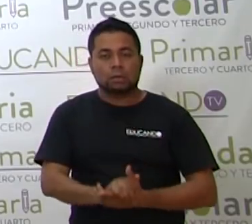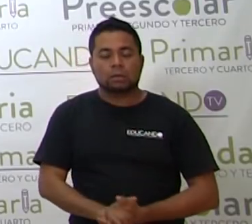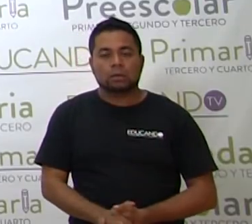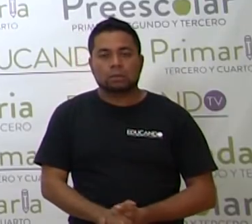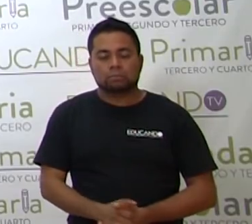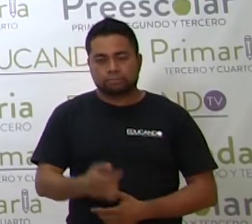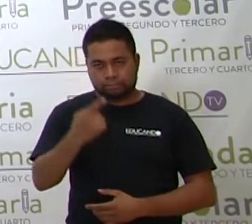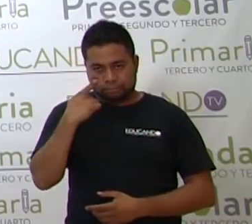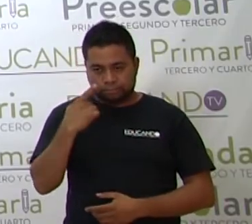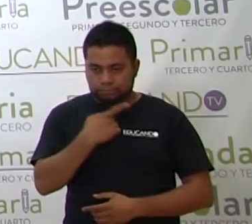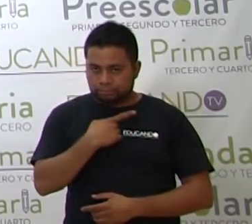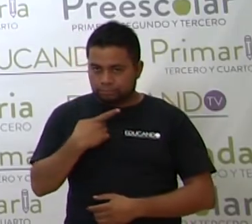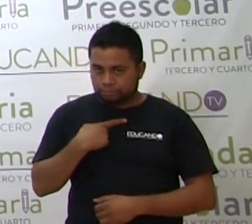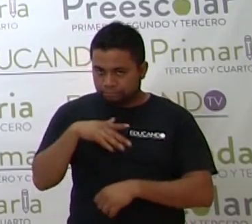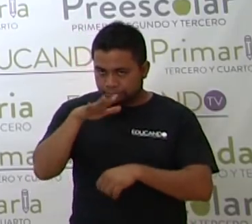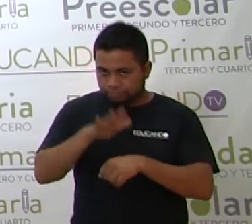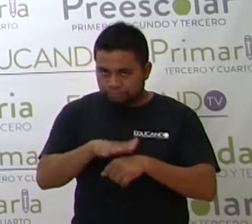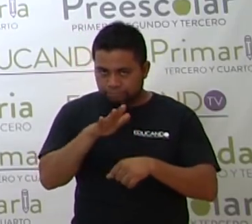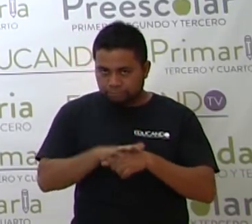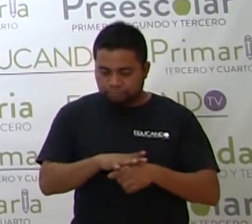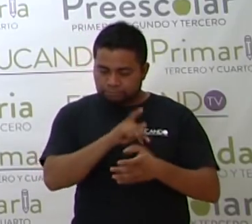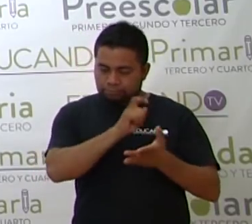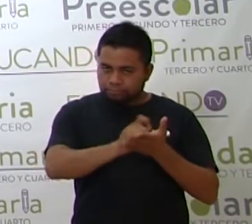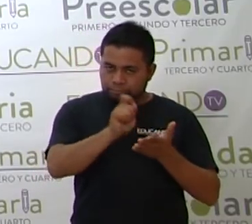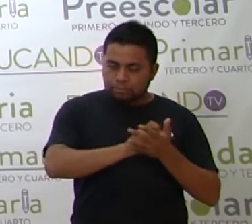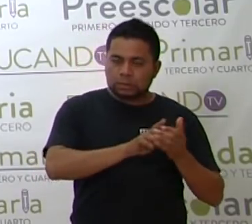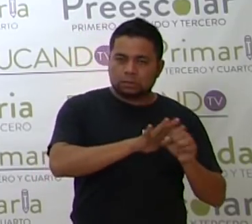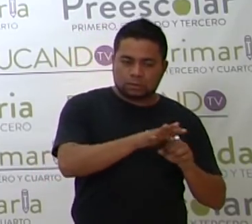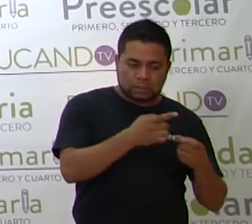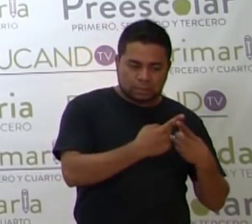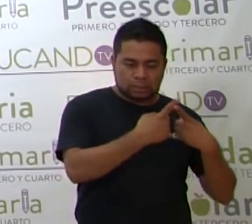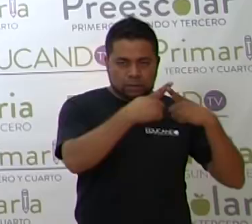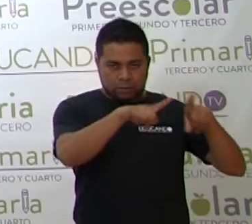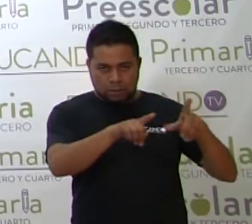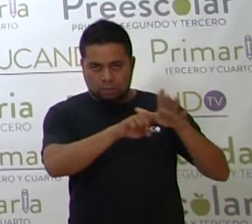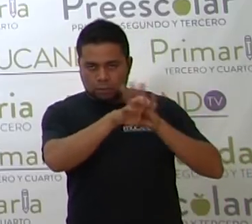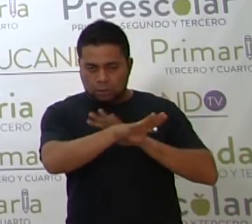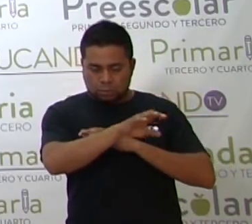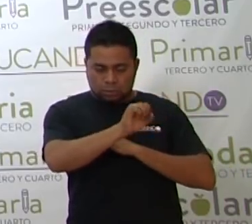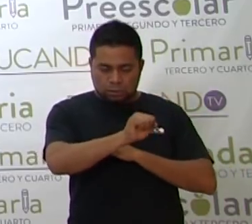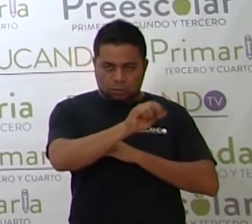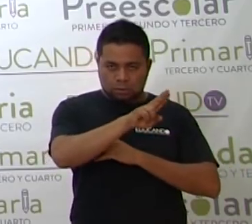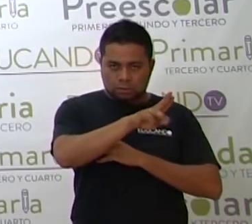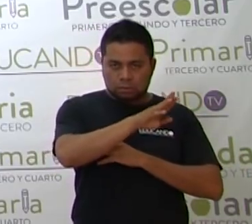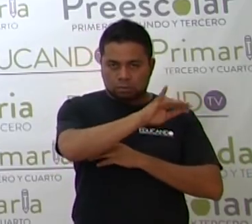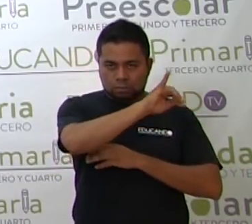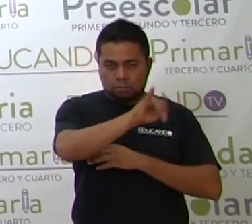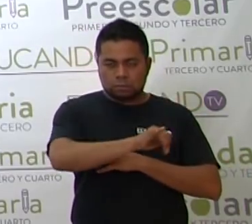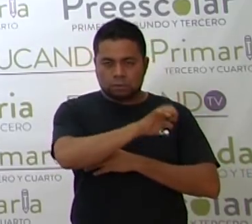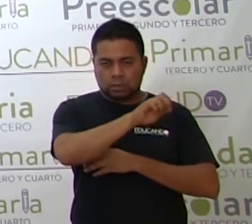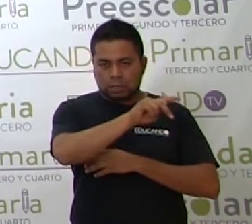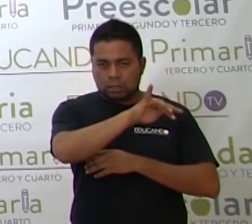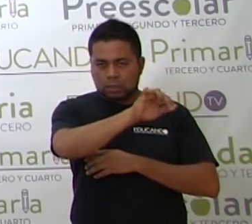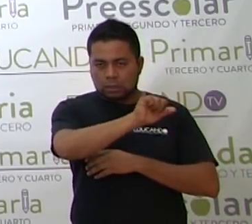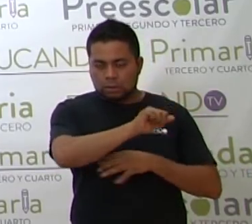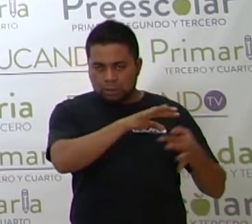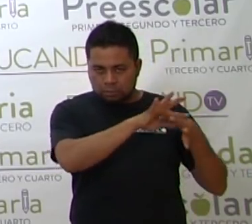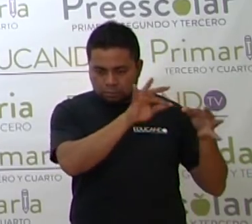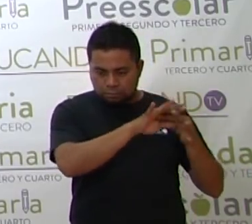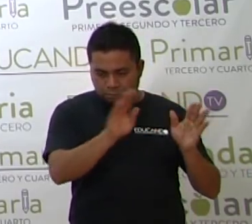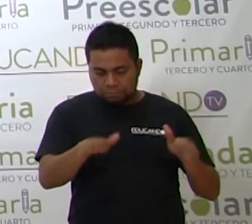que hacer una diferencia entre lo que es la descripción subjetiva y lo que es la